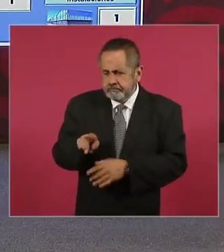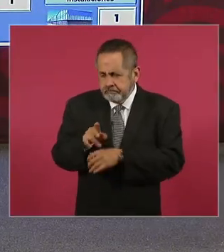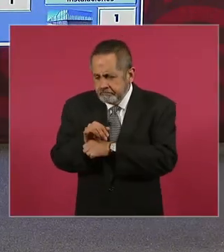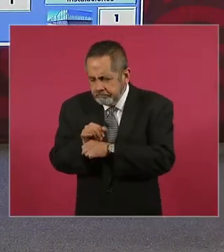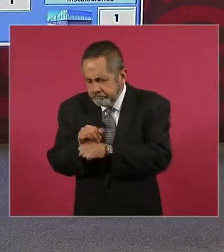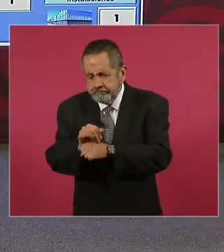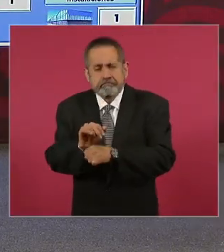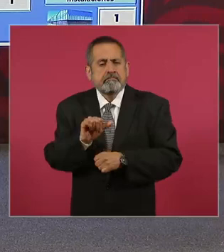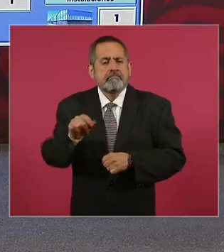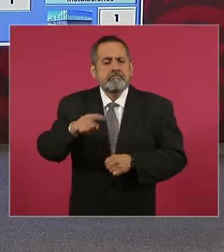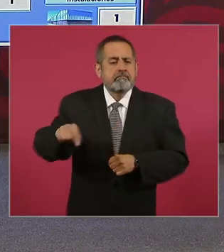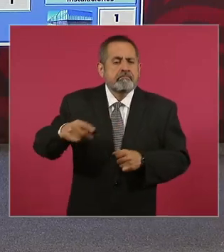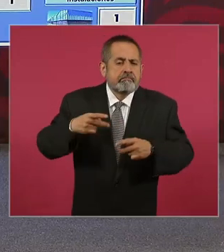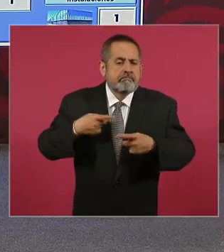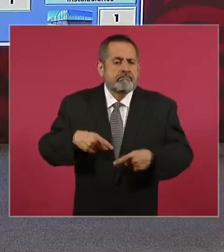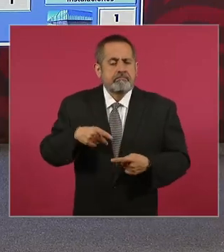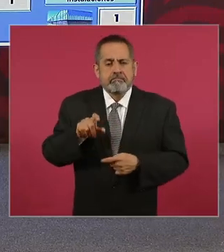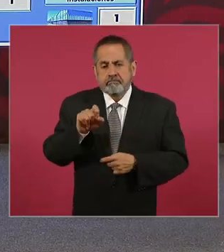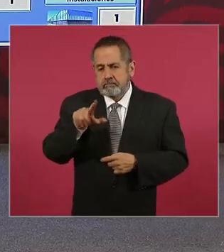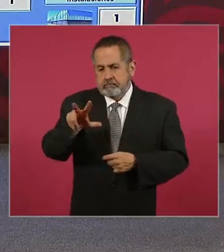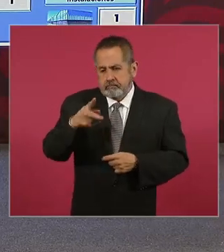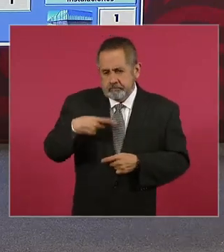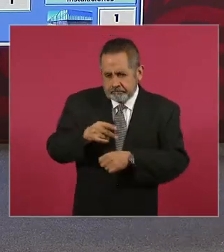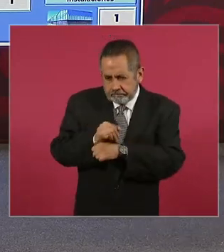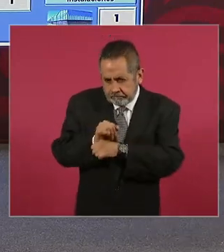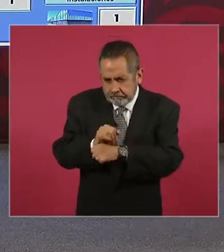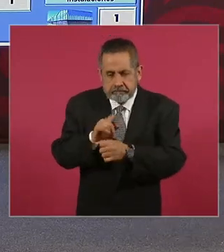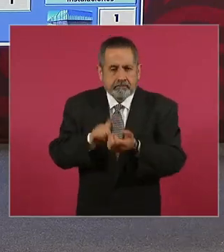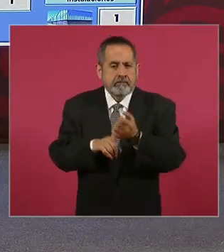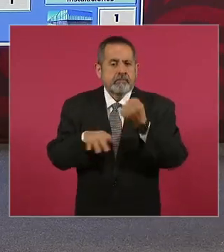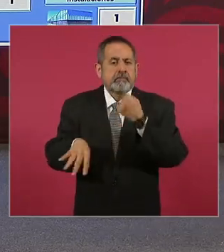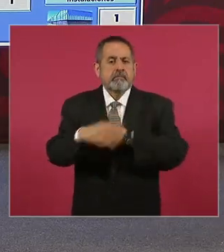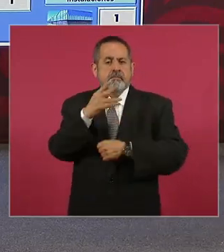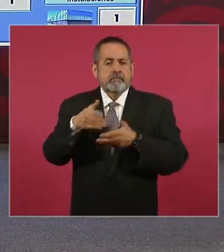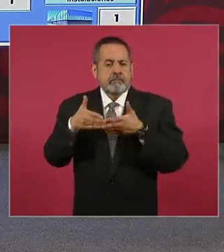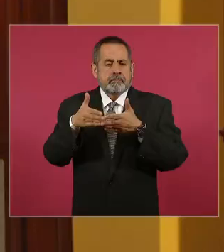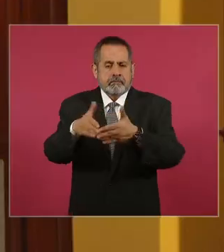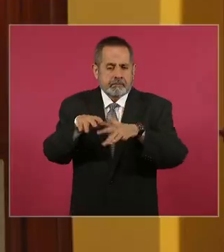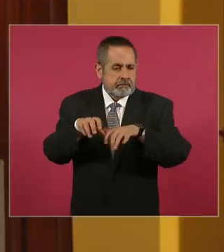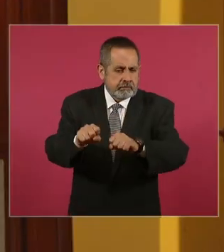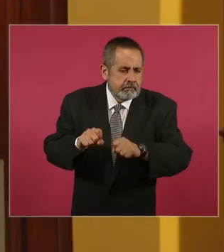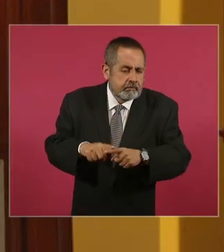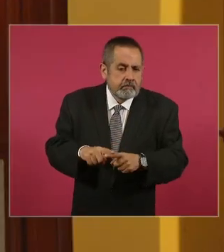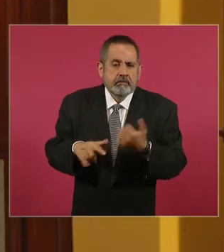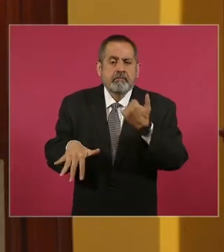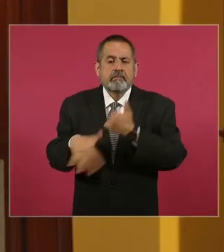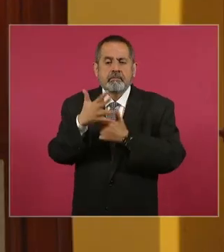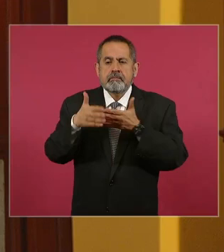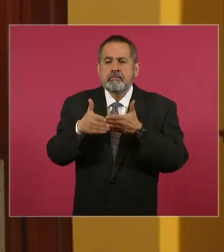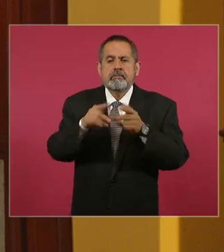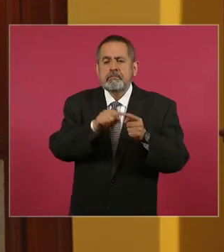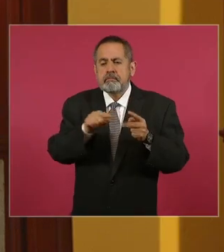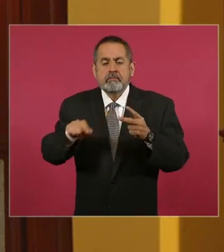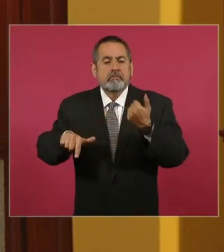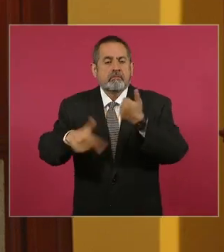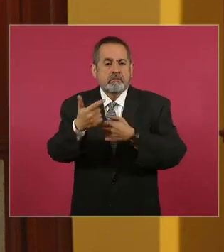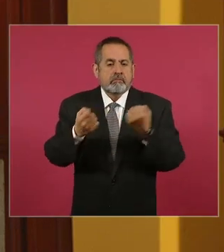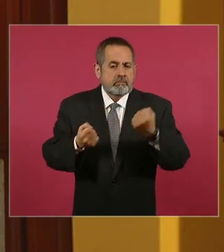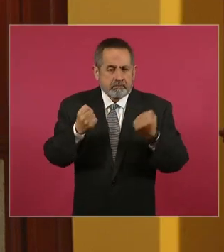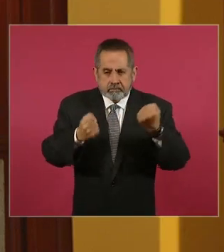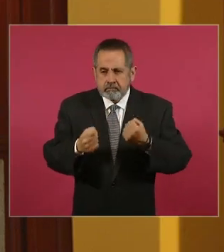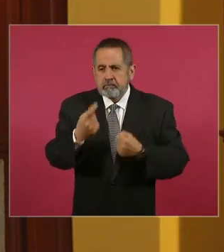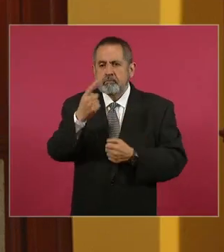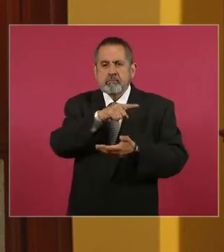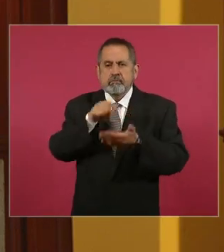inspecciones a personas, a 28 personas, a 14 buques, a 15 embarcaciones, 12 vehículos y una